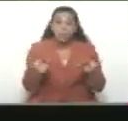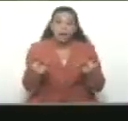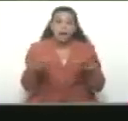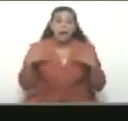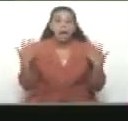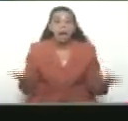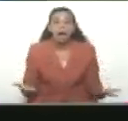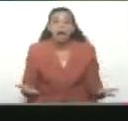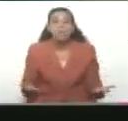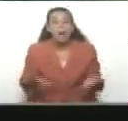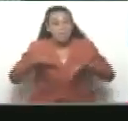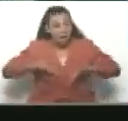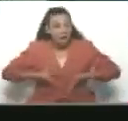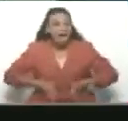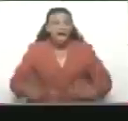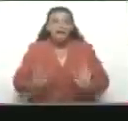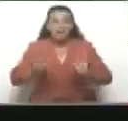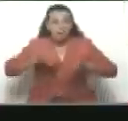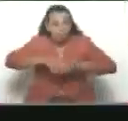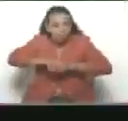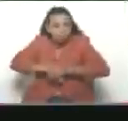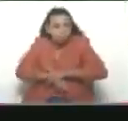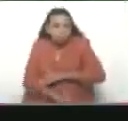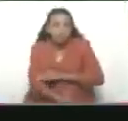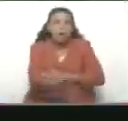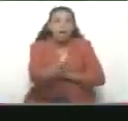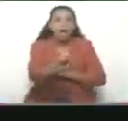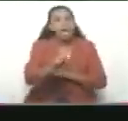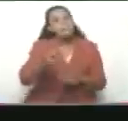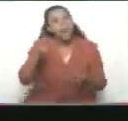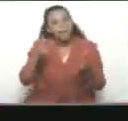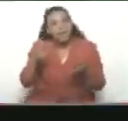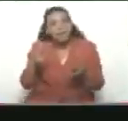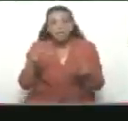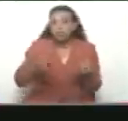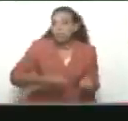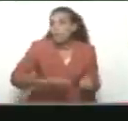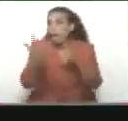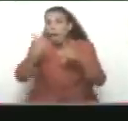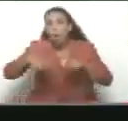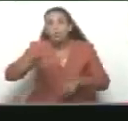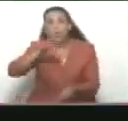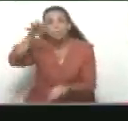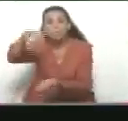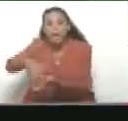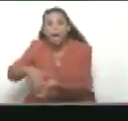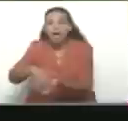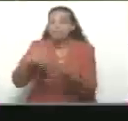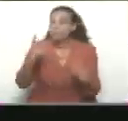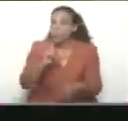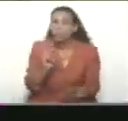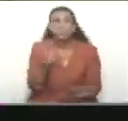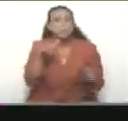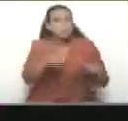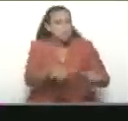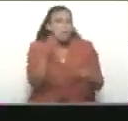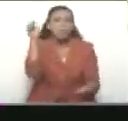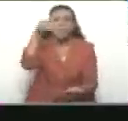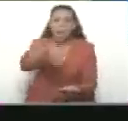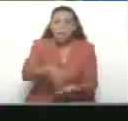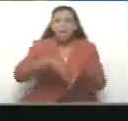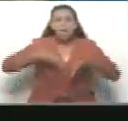ahora van a nacer en la tejería pues tiene su sala de parto dos salas de parto tiene un retén con terapia intensiva para niños y un retén